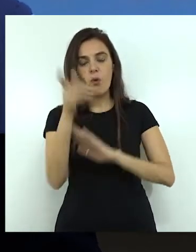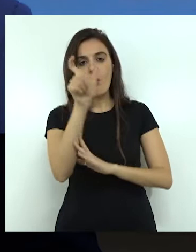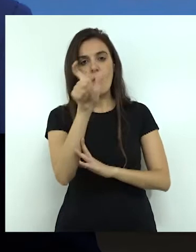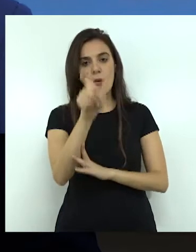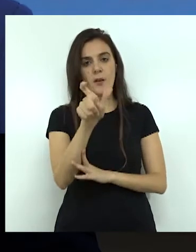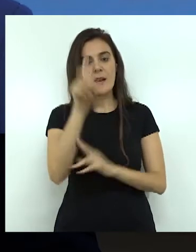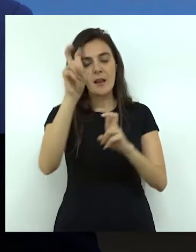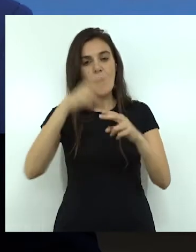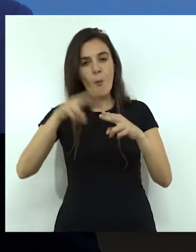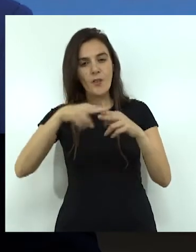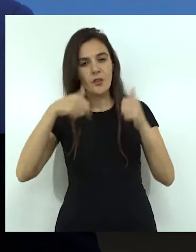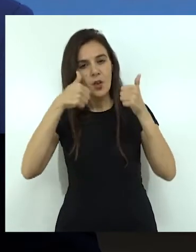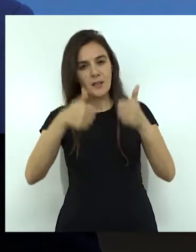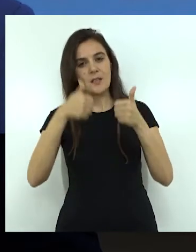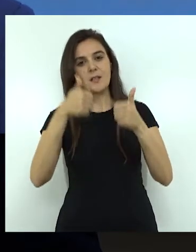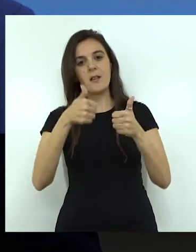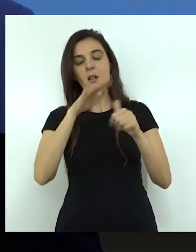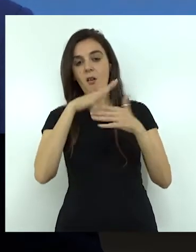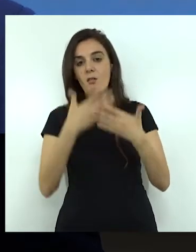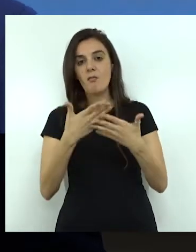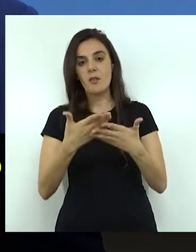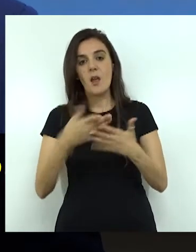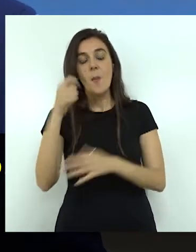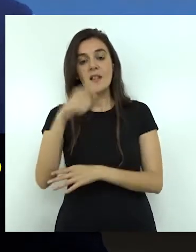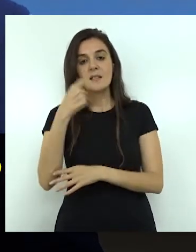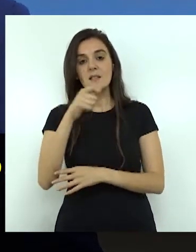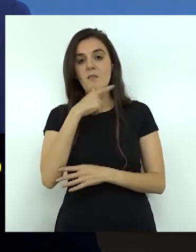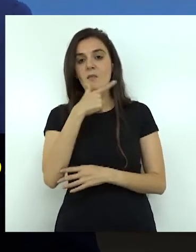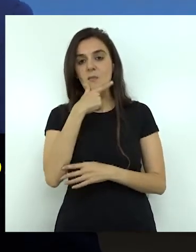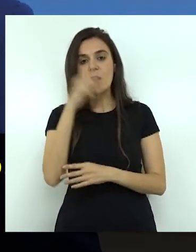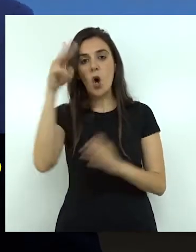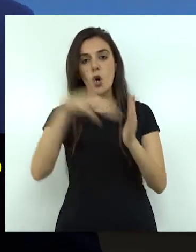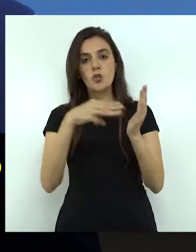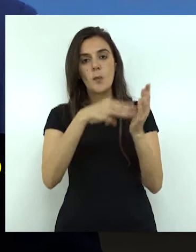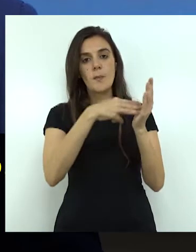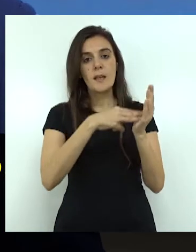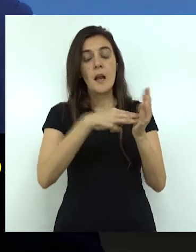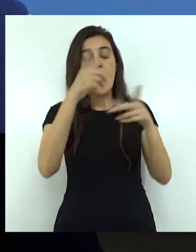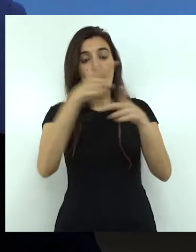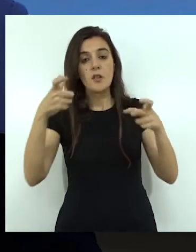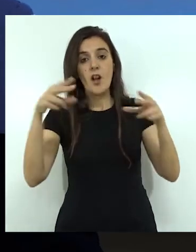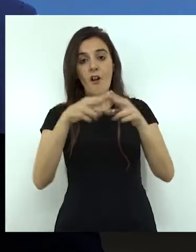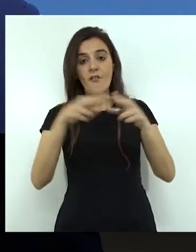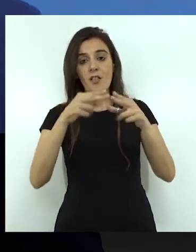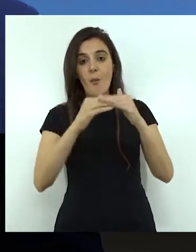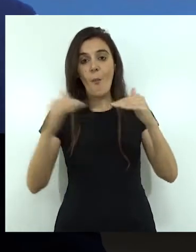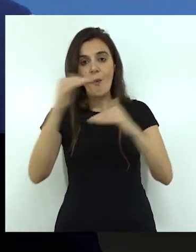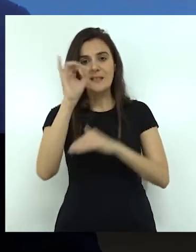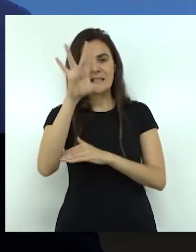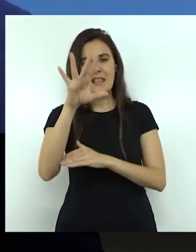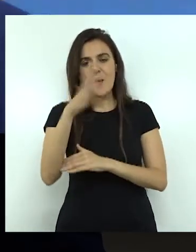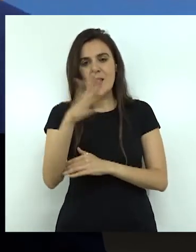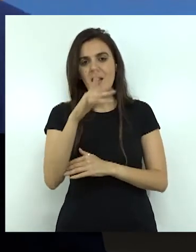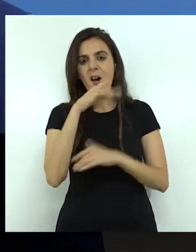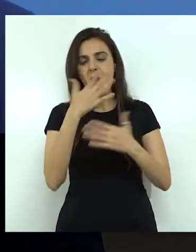de la política de la presidencia del presidente y son cerca de 8 mil afiliados más que cuando empezó eran 15 mil y algo y